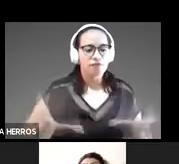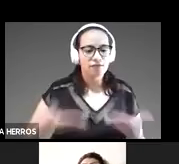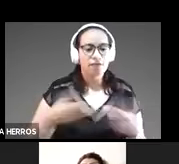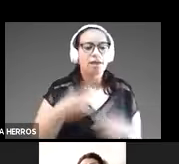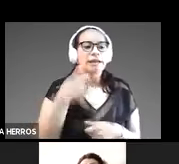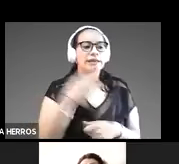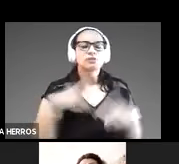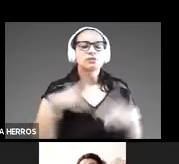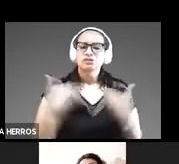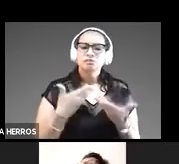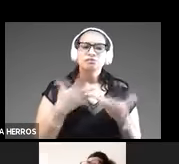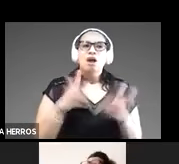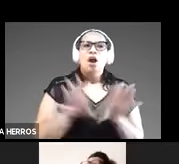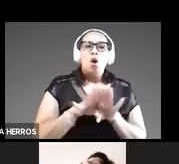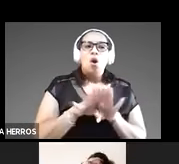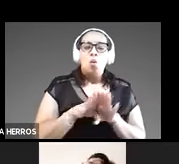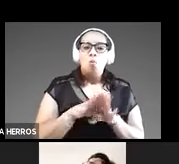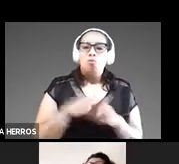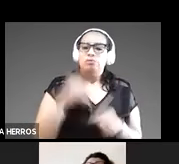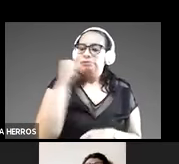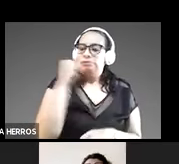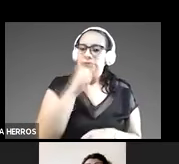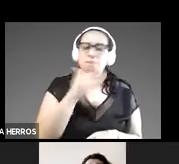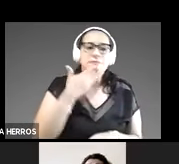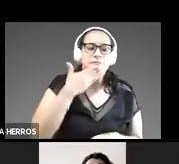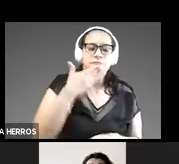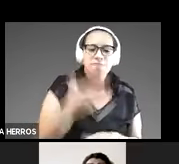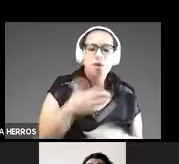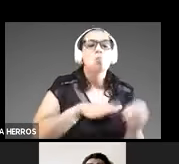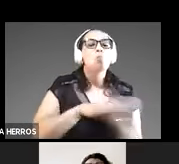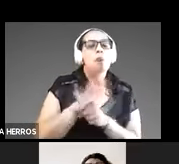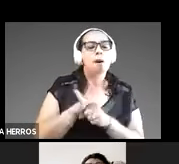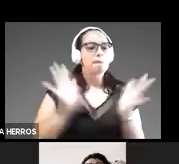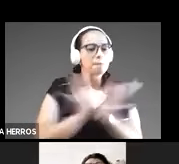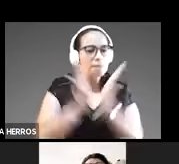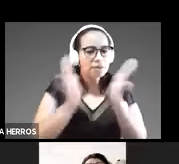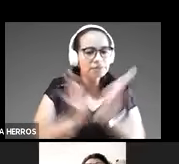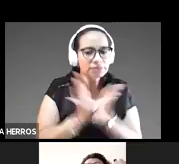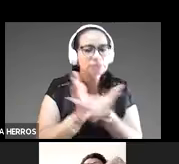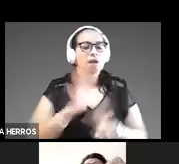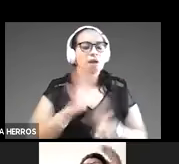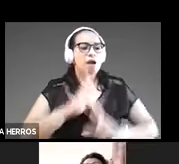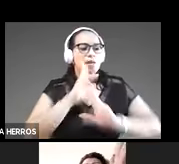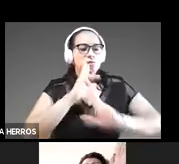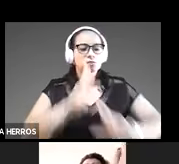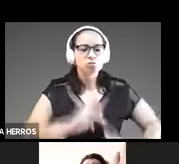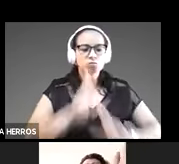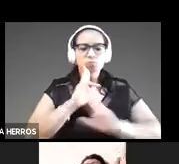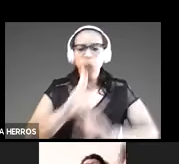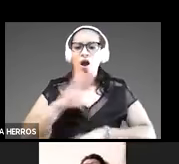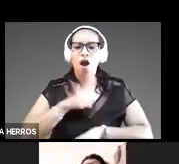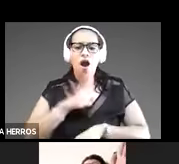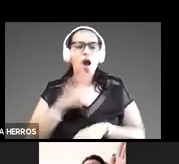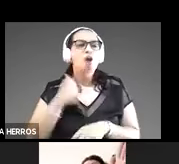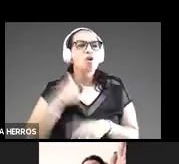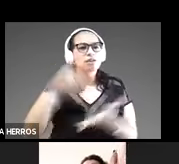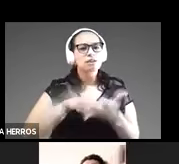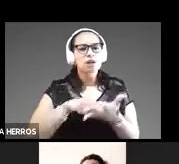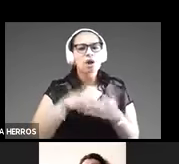ciegamente, sino confiar activamente con la participación y teniendo resultados. Y creo que eso se ve en